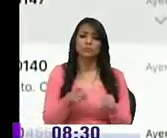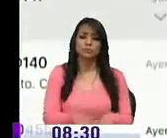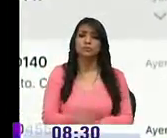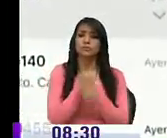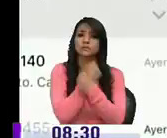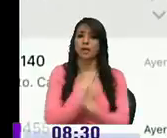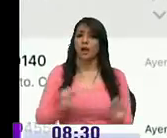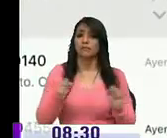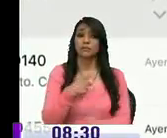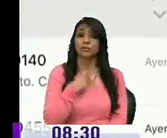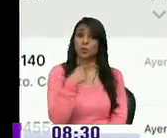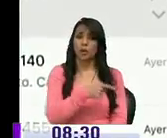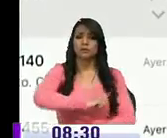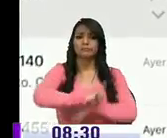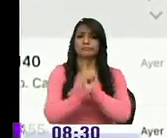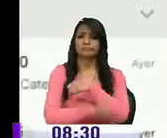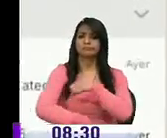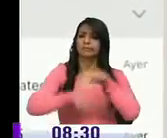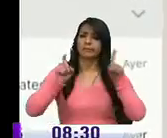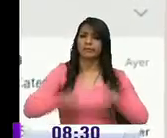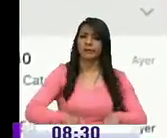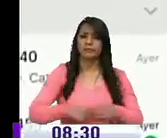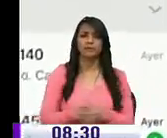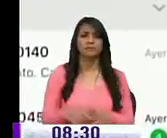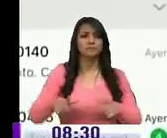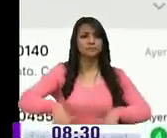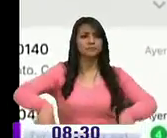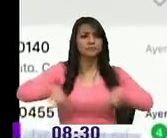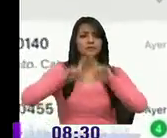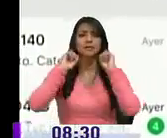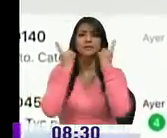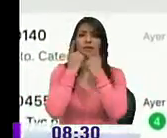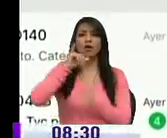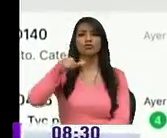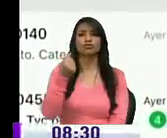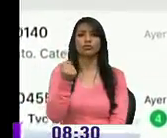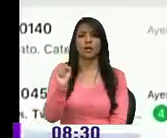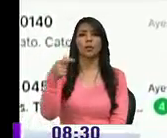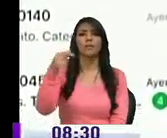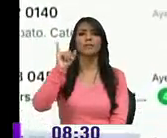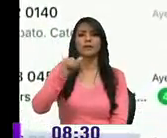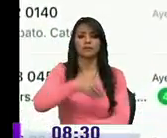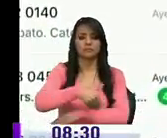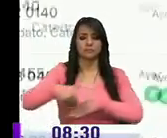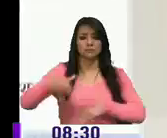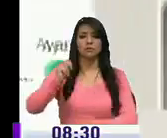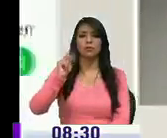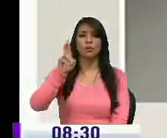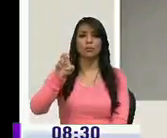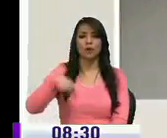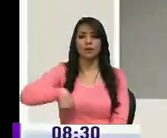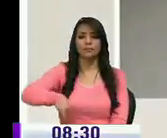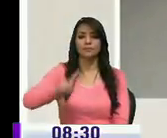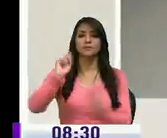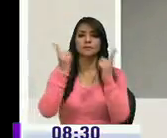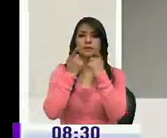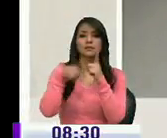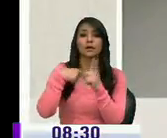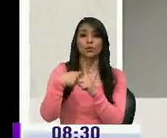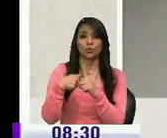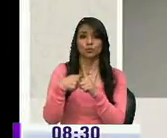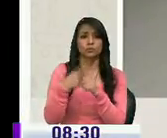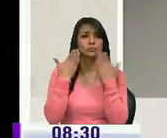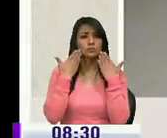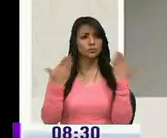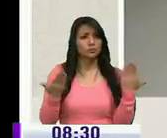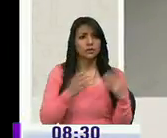a los dueños de su respectiva sanción. Eso en el sector de San José de Guamaní, calles Byron Novoa y Reinaldo Santa Cruz. Yo no sé por